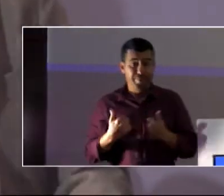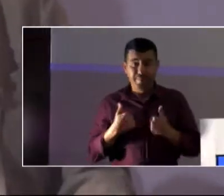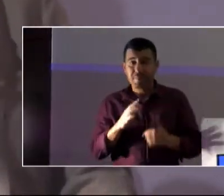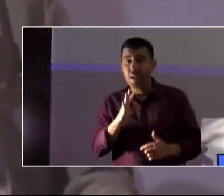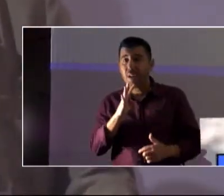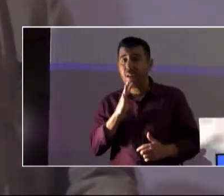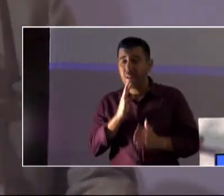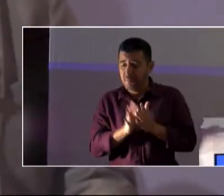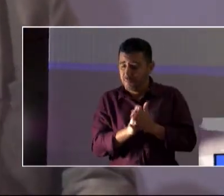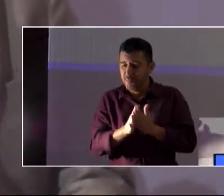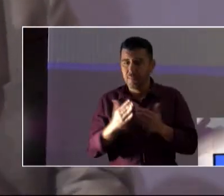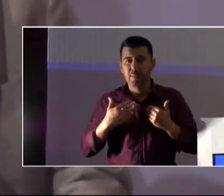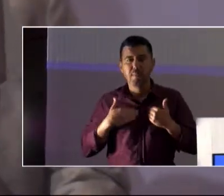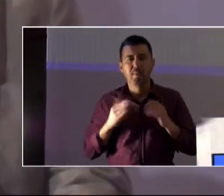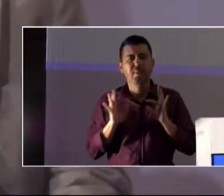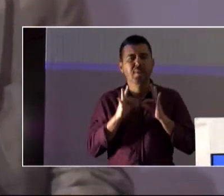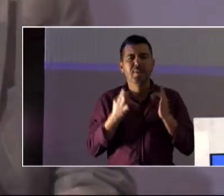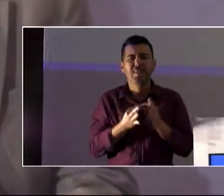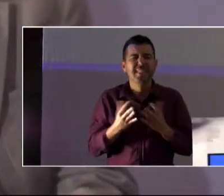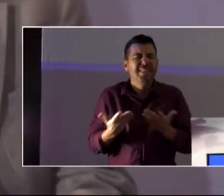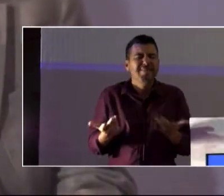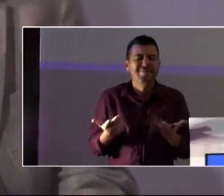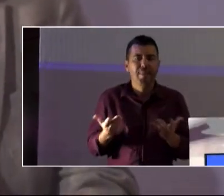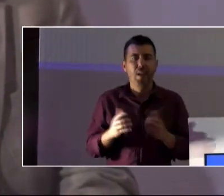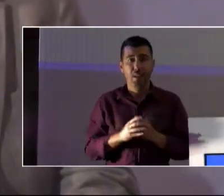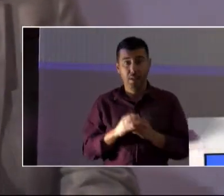familia también sufrida de la guerra.